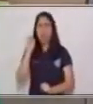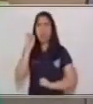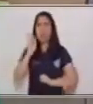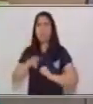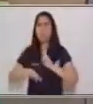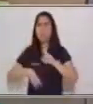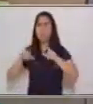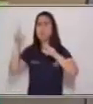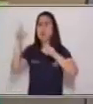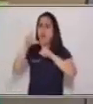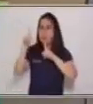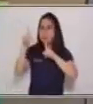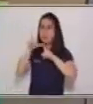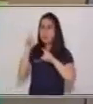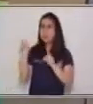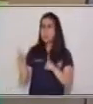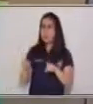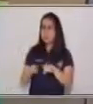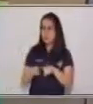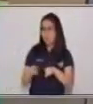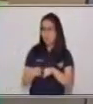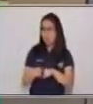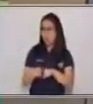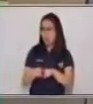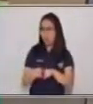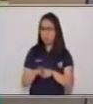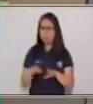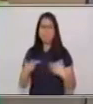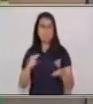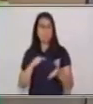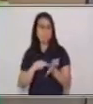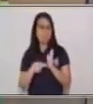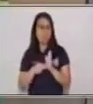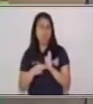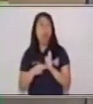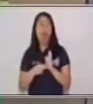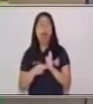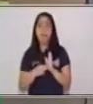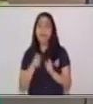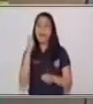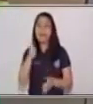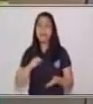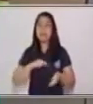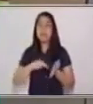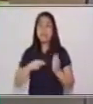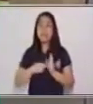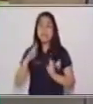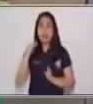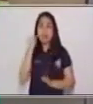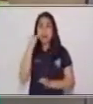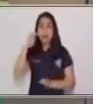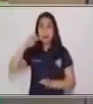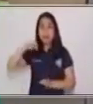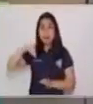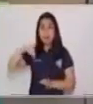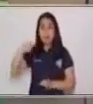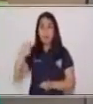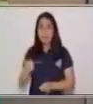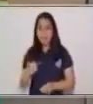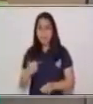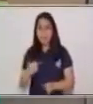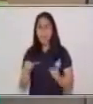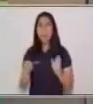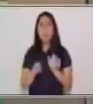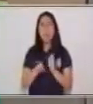Cuando nosotros rimamos, tratamos que la última sílaba entre las palabras suene parecido. En este